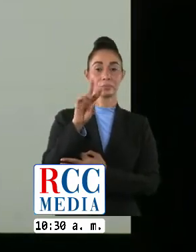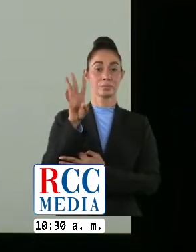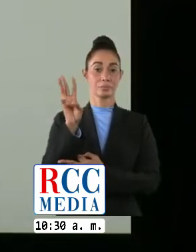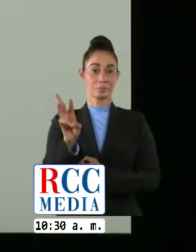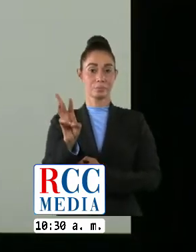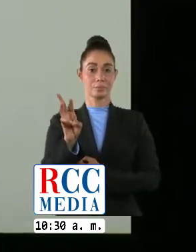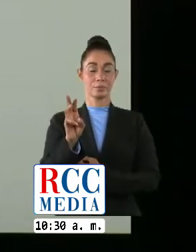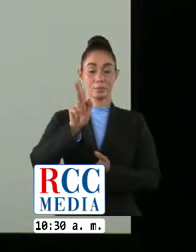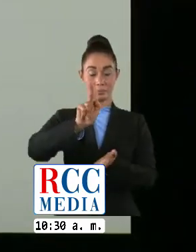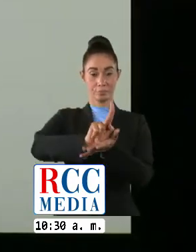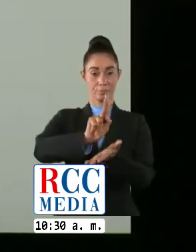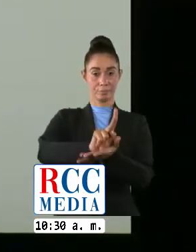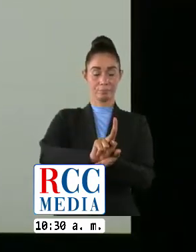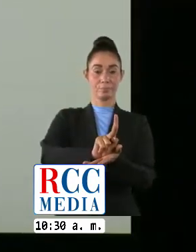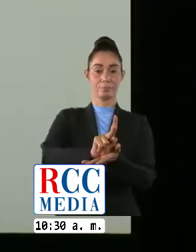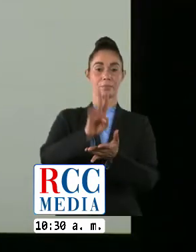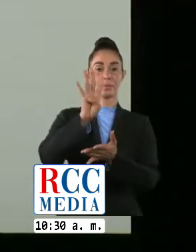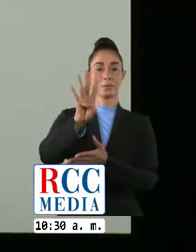5.26% en La Vega,